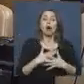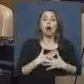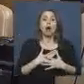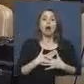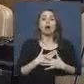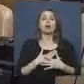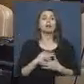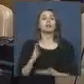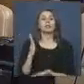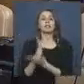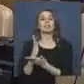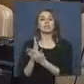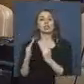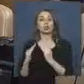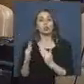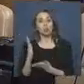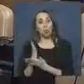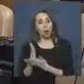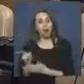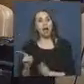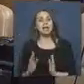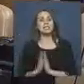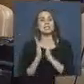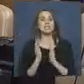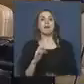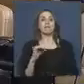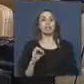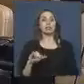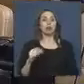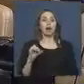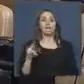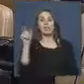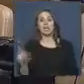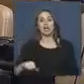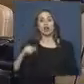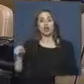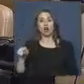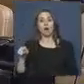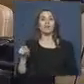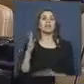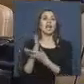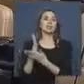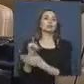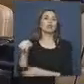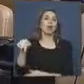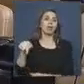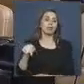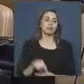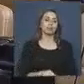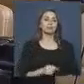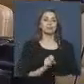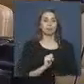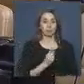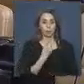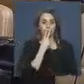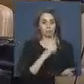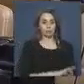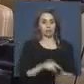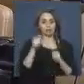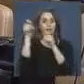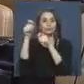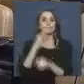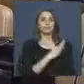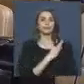al Colegio San Francisco Javier, del cual era alumno este joven. En segundo lugar, Presidente, quiero oficiar a señora Ministra de Educación